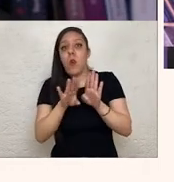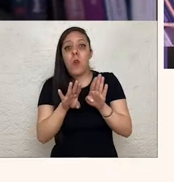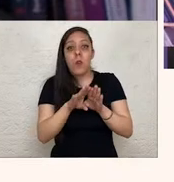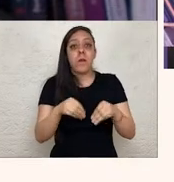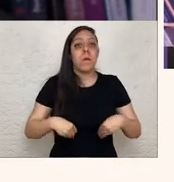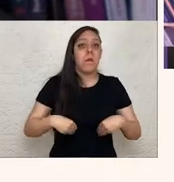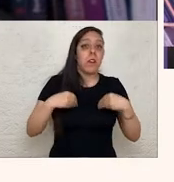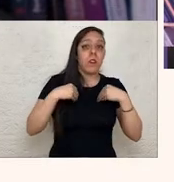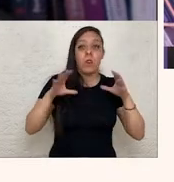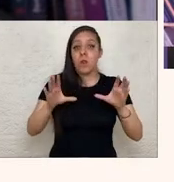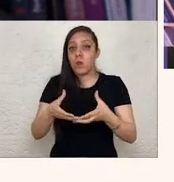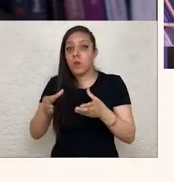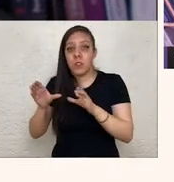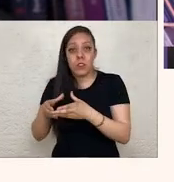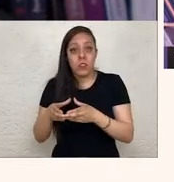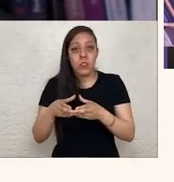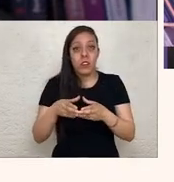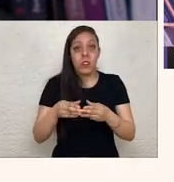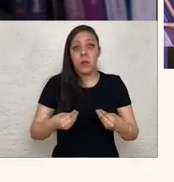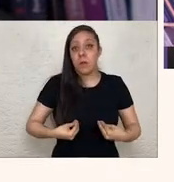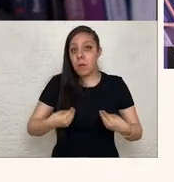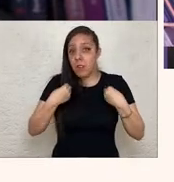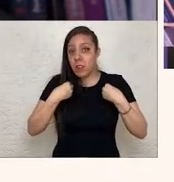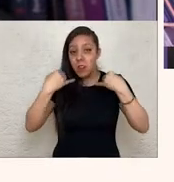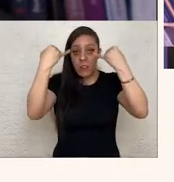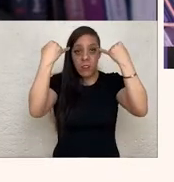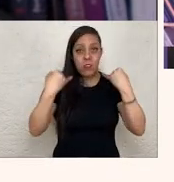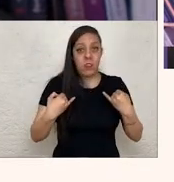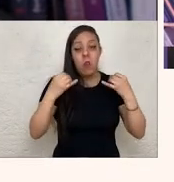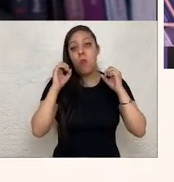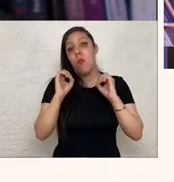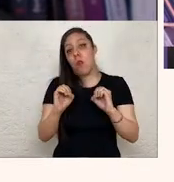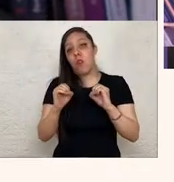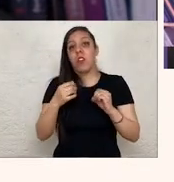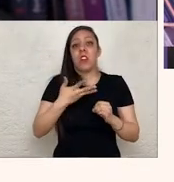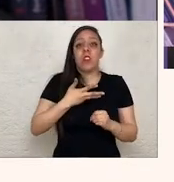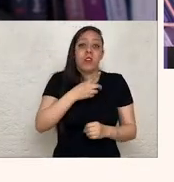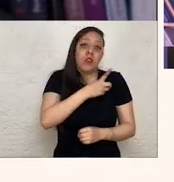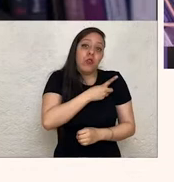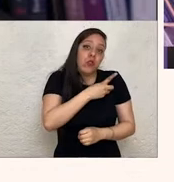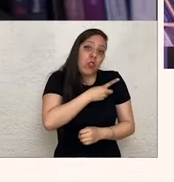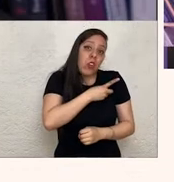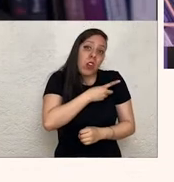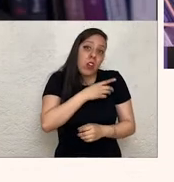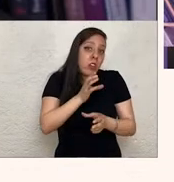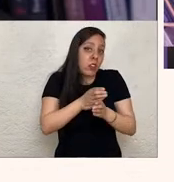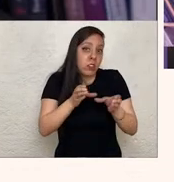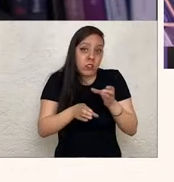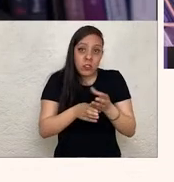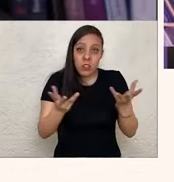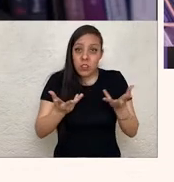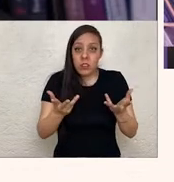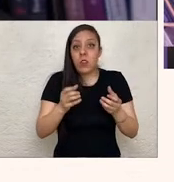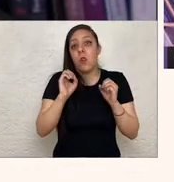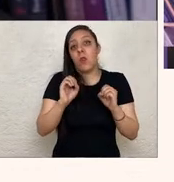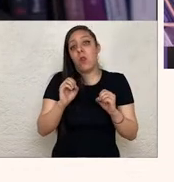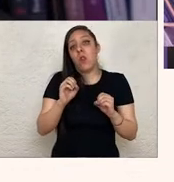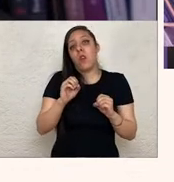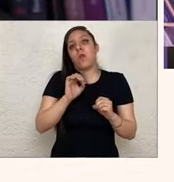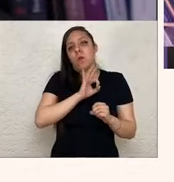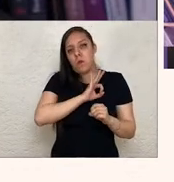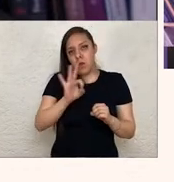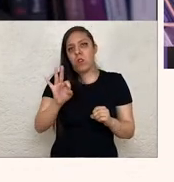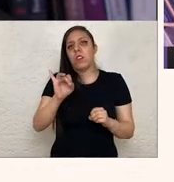vida cualitativa, la vida comunitaria, la vida autodeterminada, la vida autogestionada, y ponerle